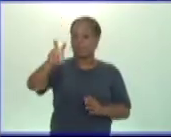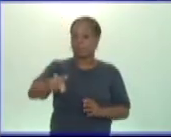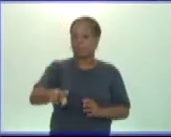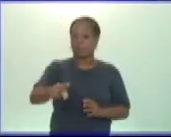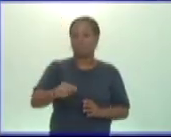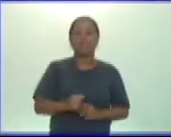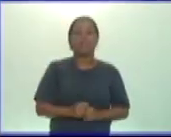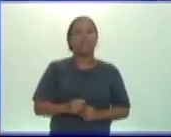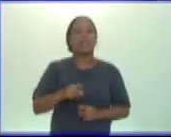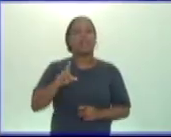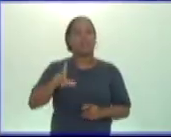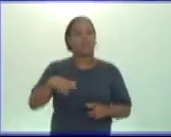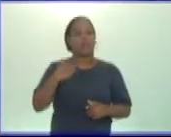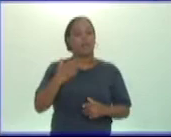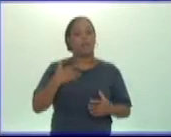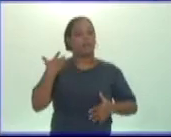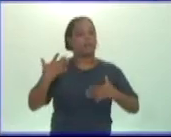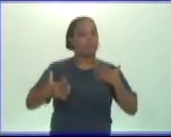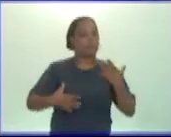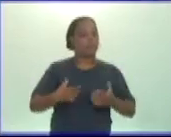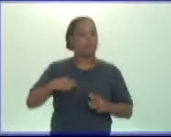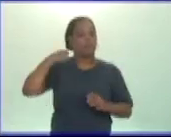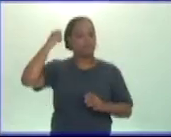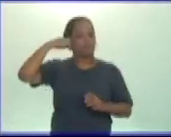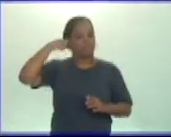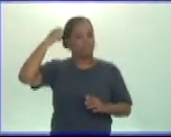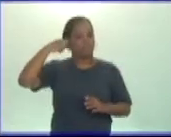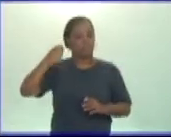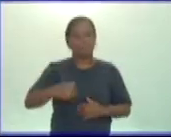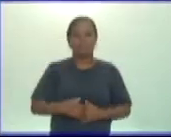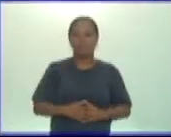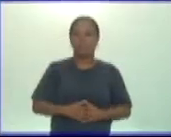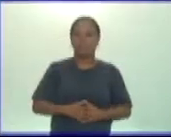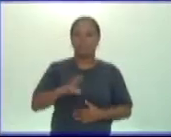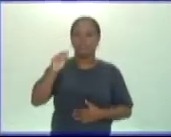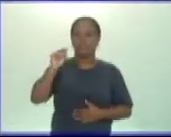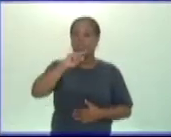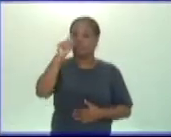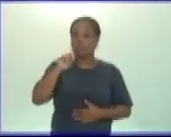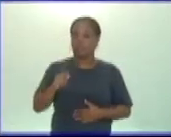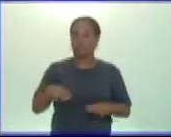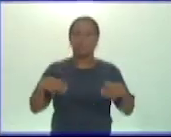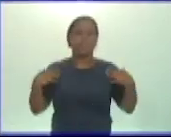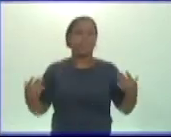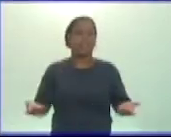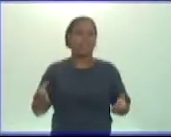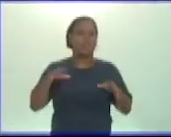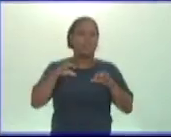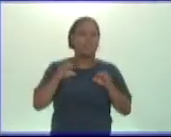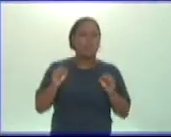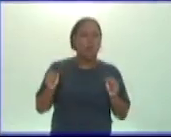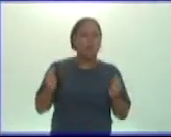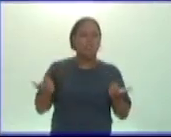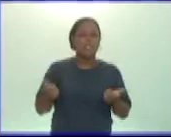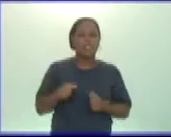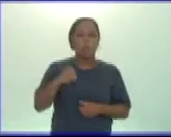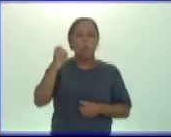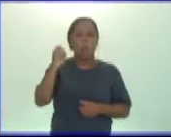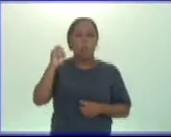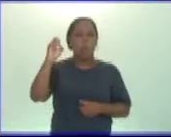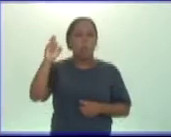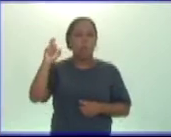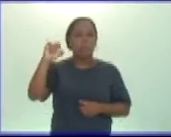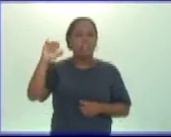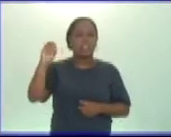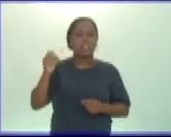sometidos para disfrutar del siguiente fragmento de video. Dice la pregunta: ¿qué es un óxido? Recordemos entonces, mientras